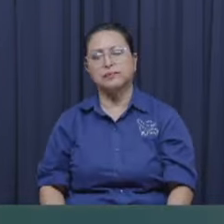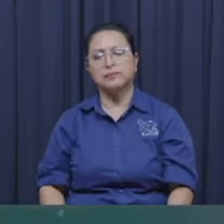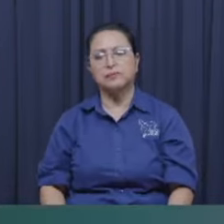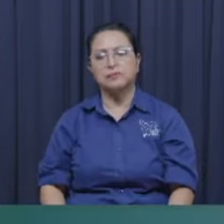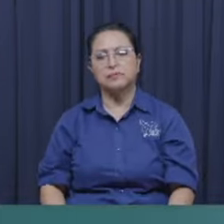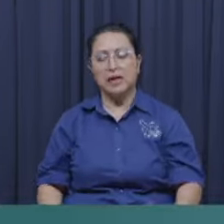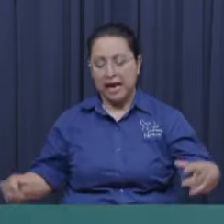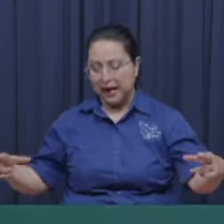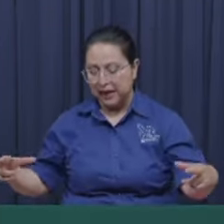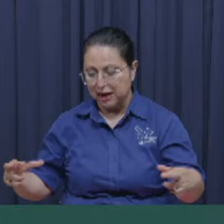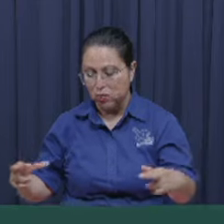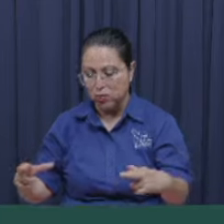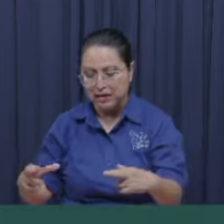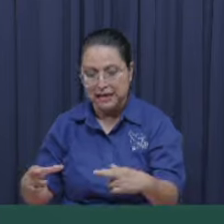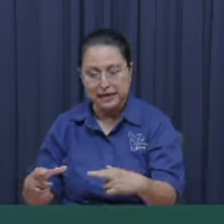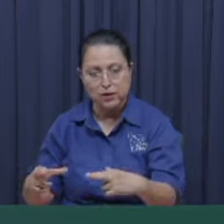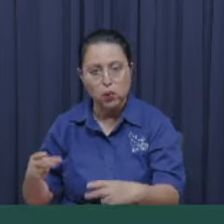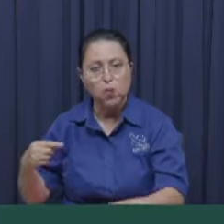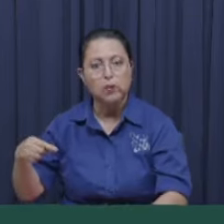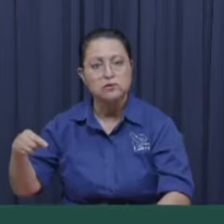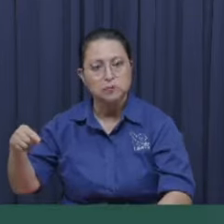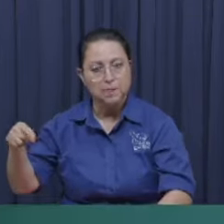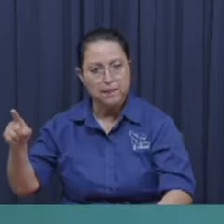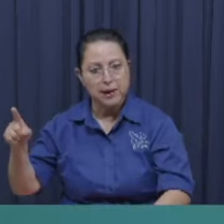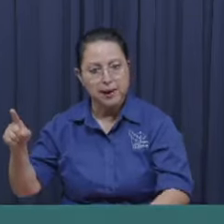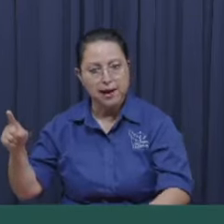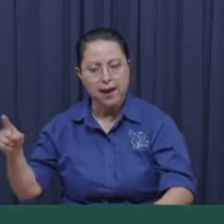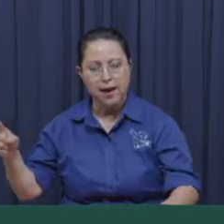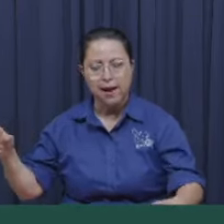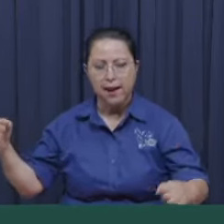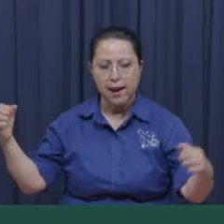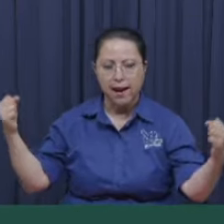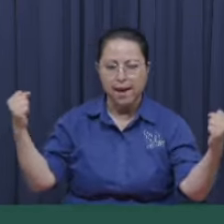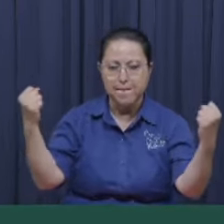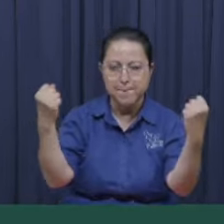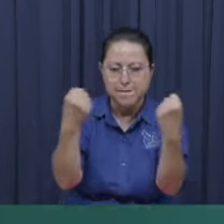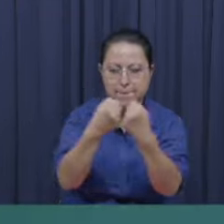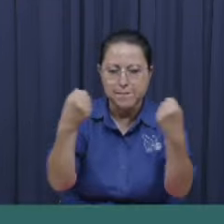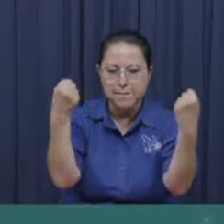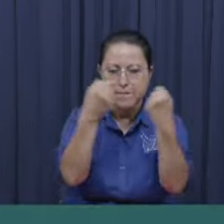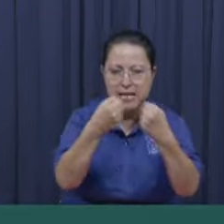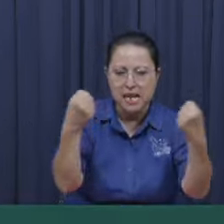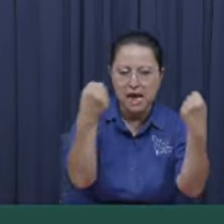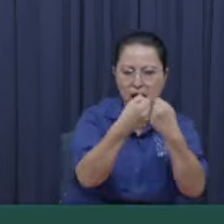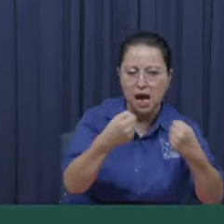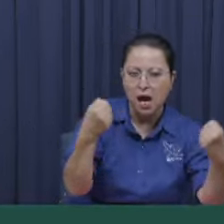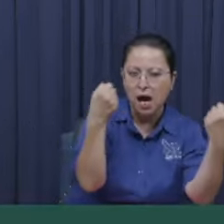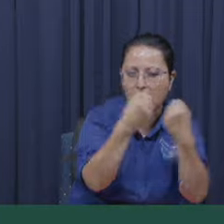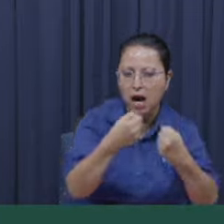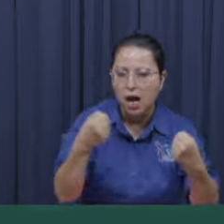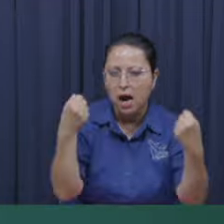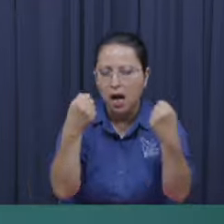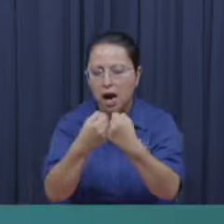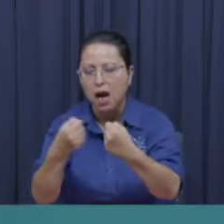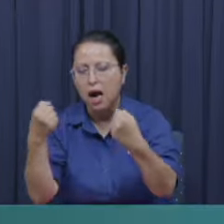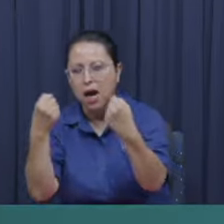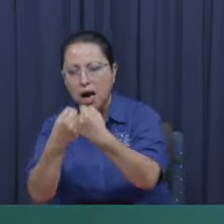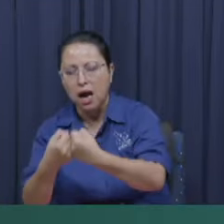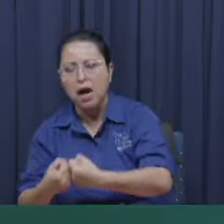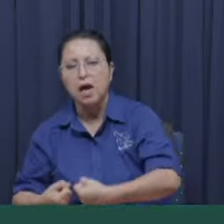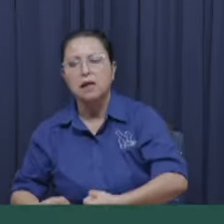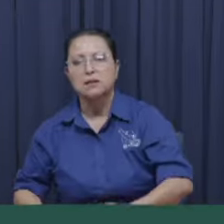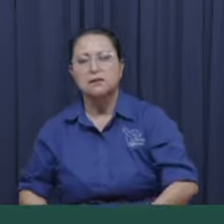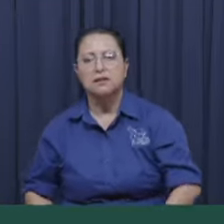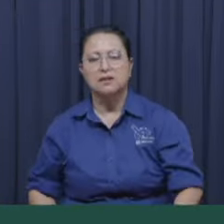A reunirlos para la batalla del gran día del Dios Todopoderoso. O sea que ya en la gran